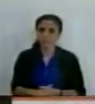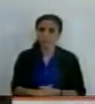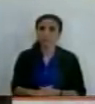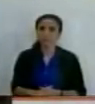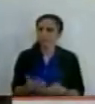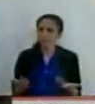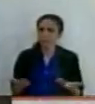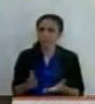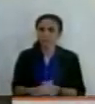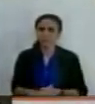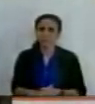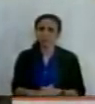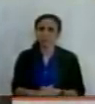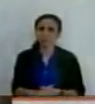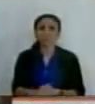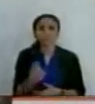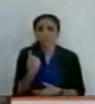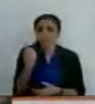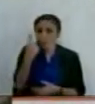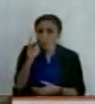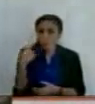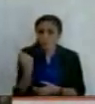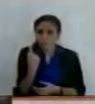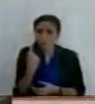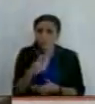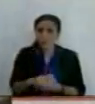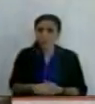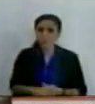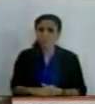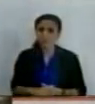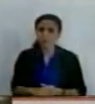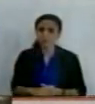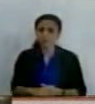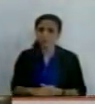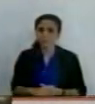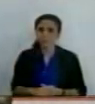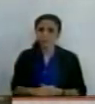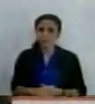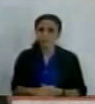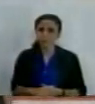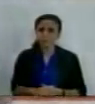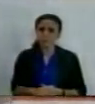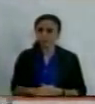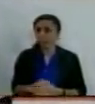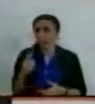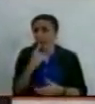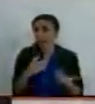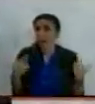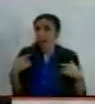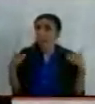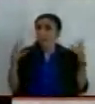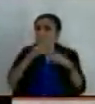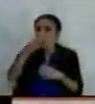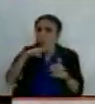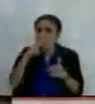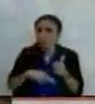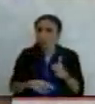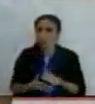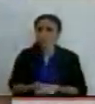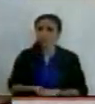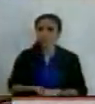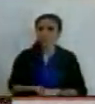pues. Una solita. Y yo me retiro de la política y me voy. Y no me va a ver más nunca.